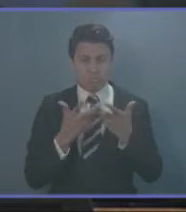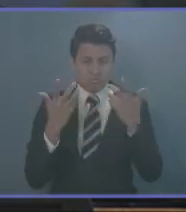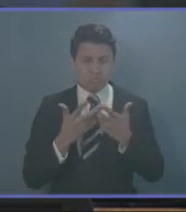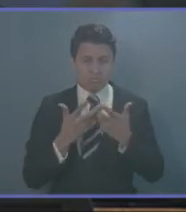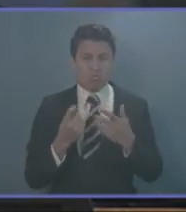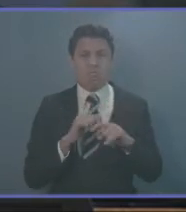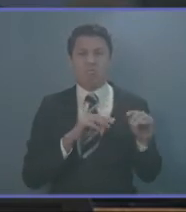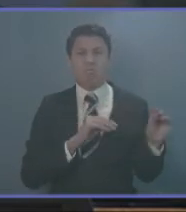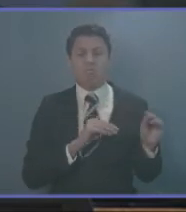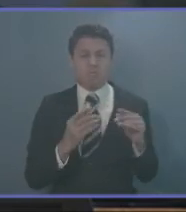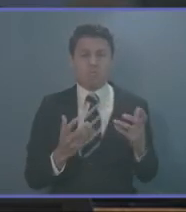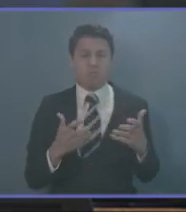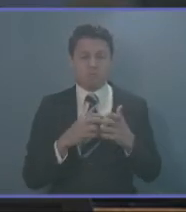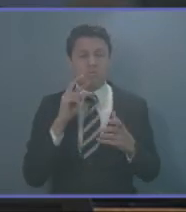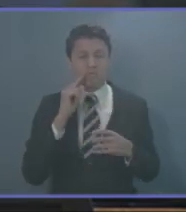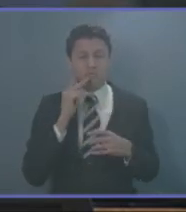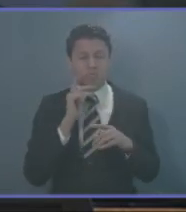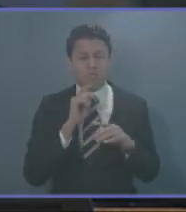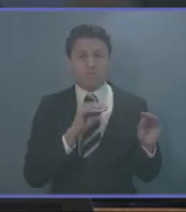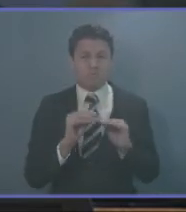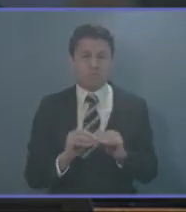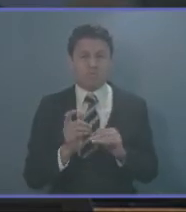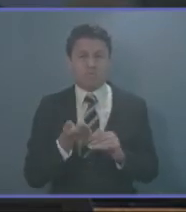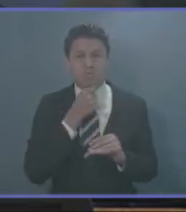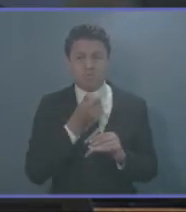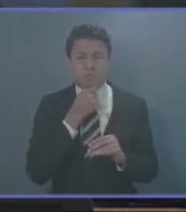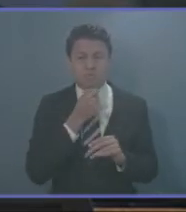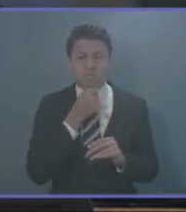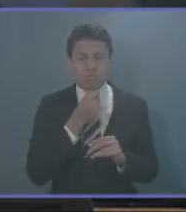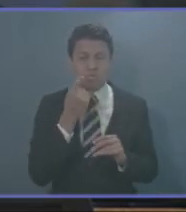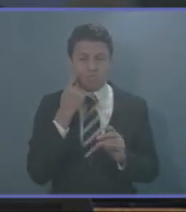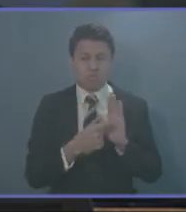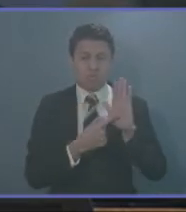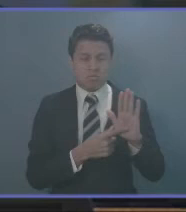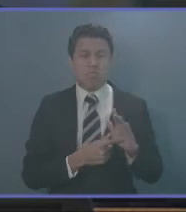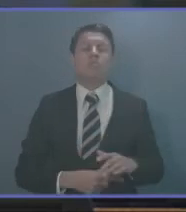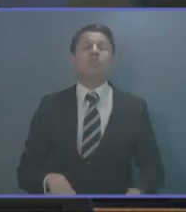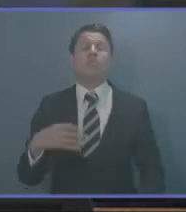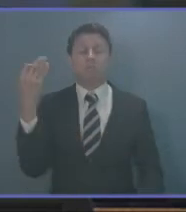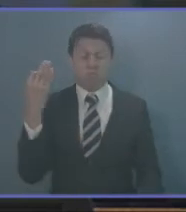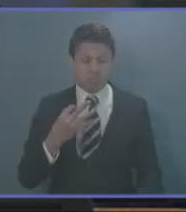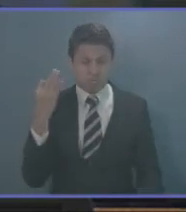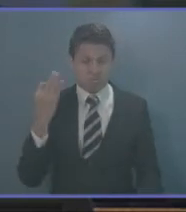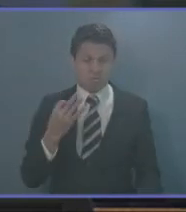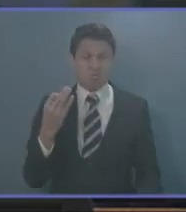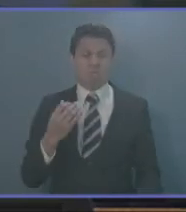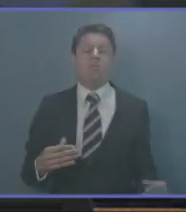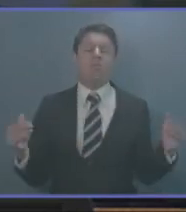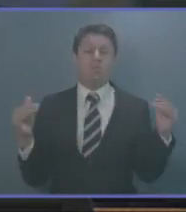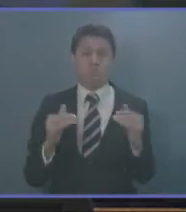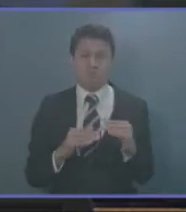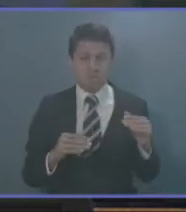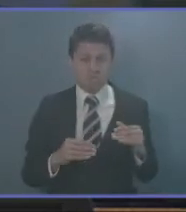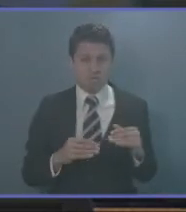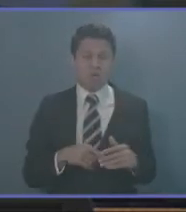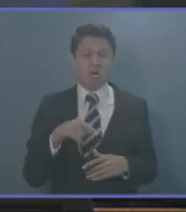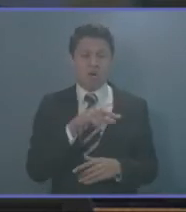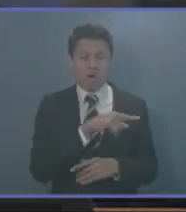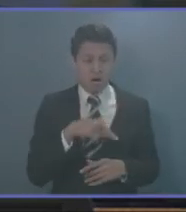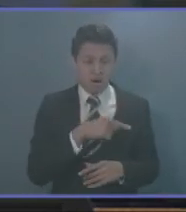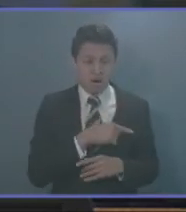a proporcionar las explicaciones, datos e informes que sean requeridos. Asimismo, están obligados a